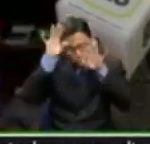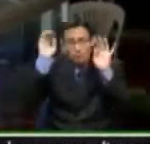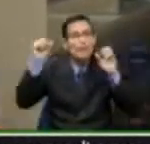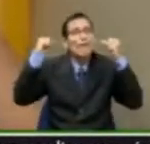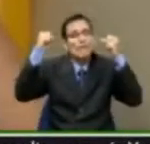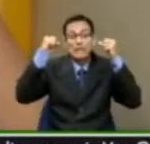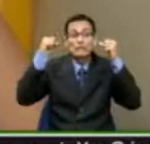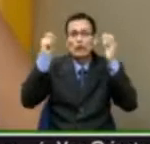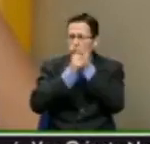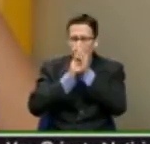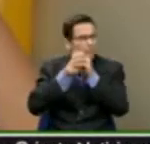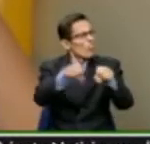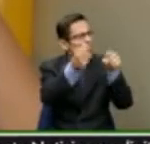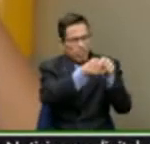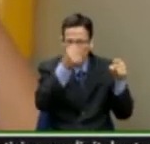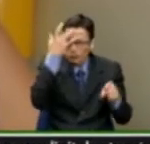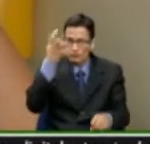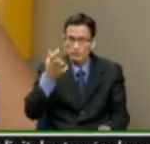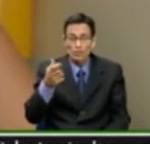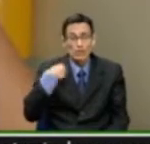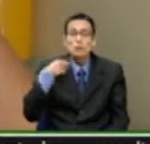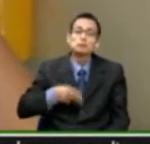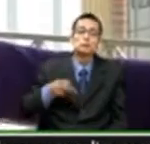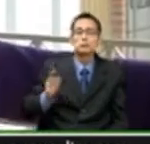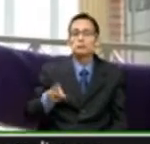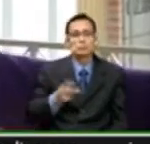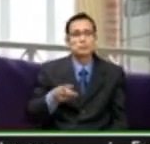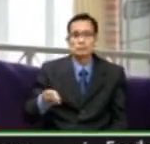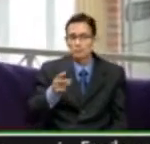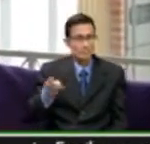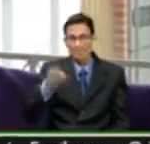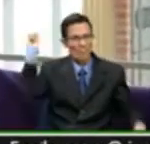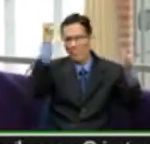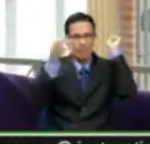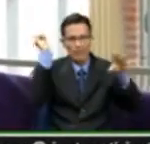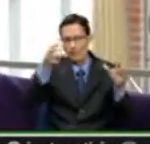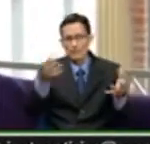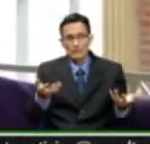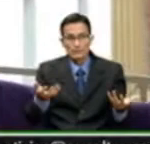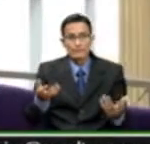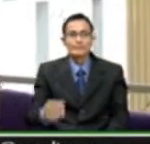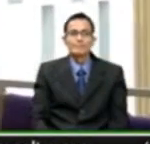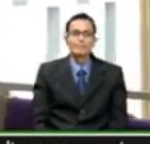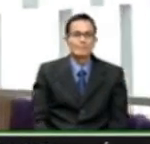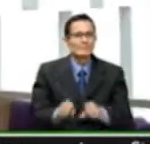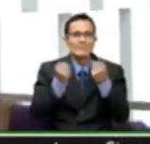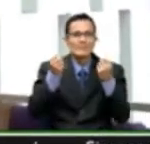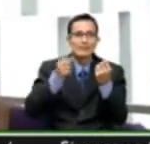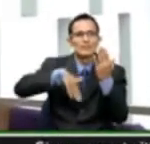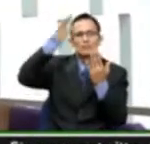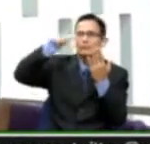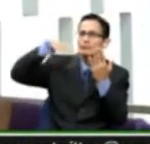bien. Uno está por ahí y comienzan a tirar piedras y cosas así. Lo primero es que dañan la pintada de las paredes. Pues